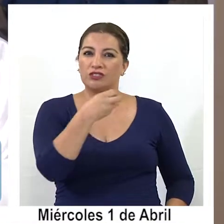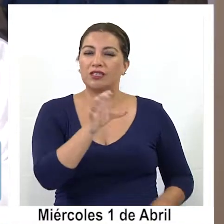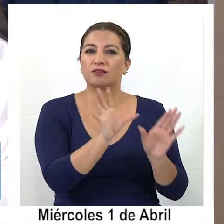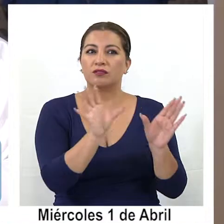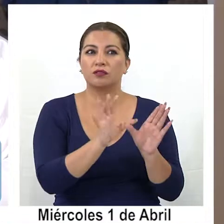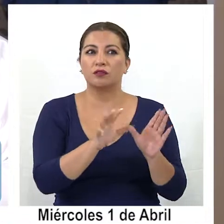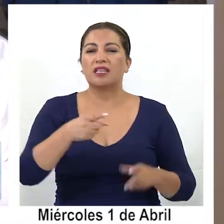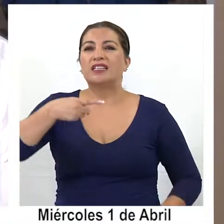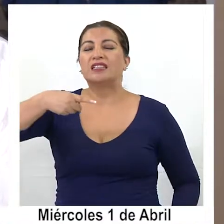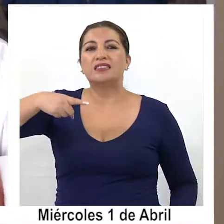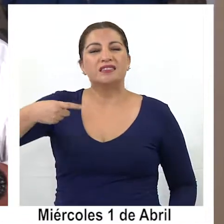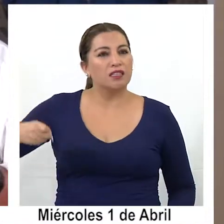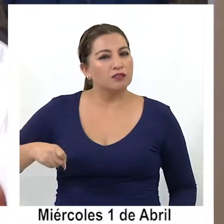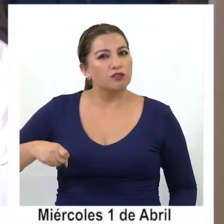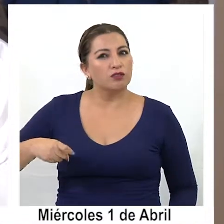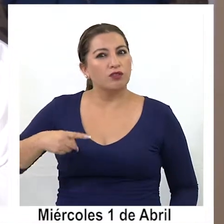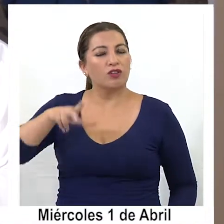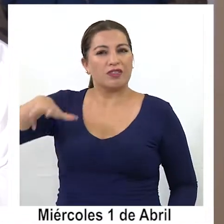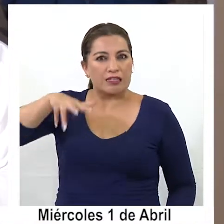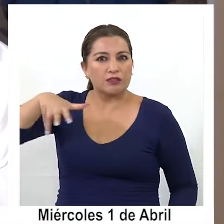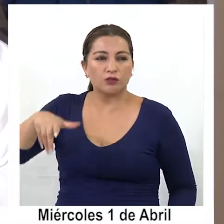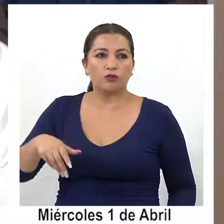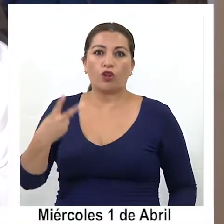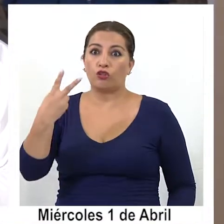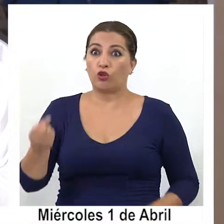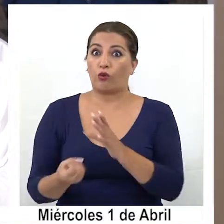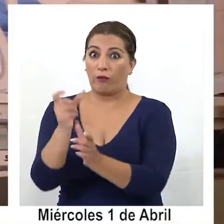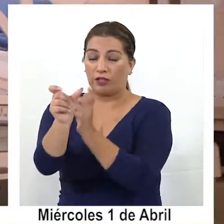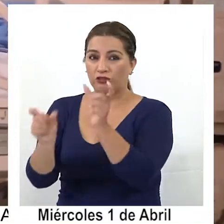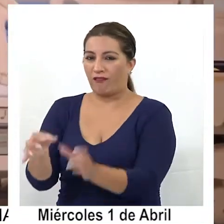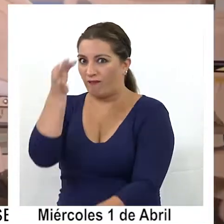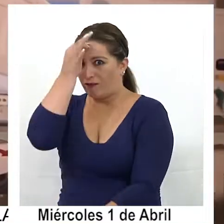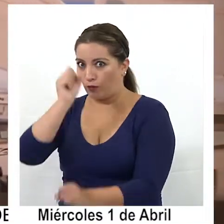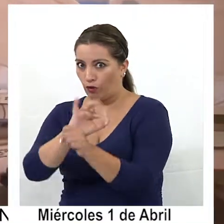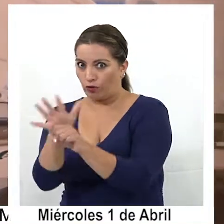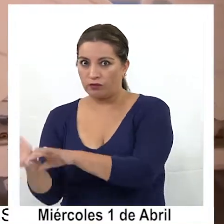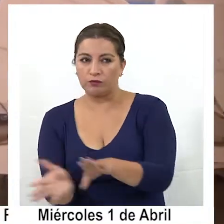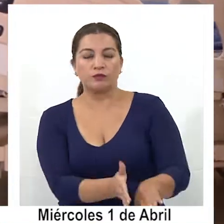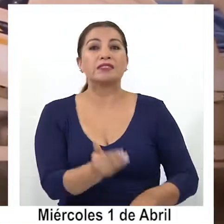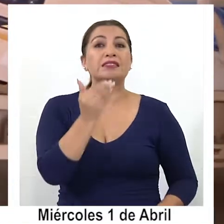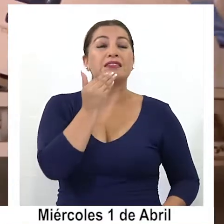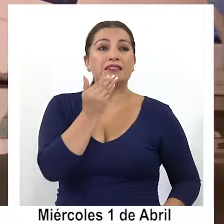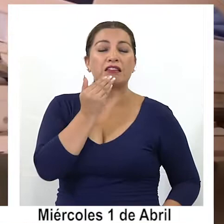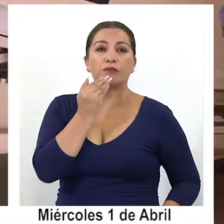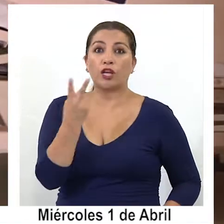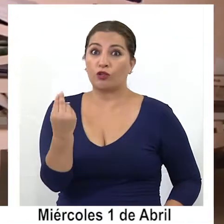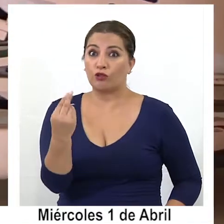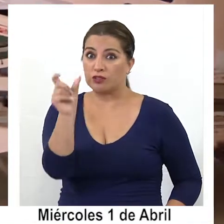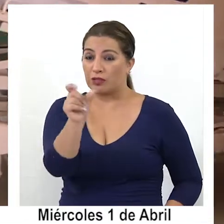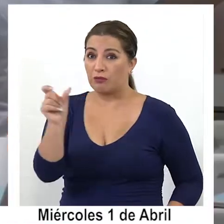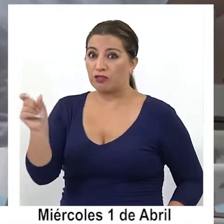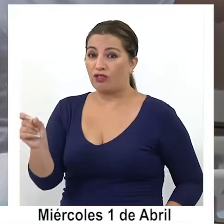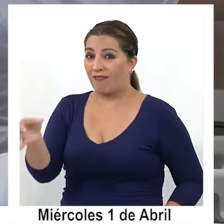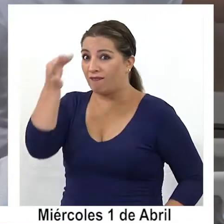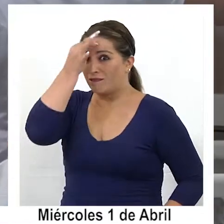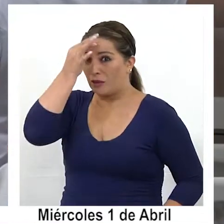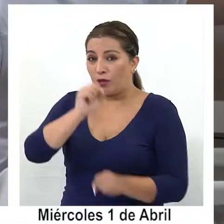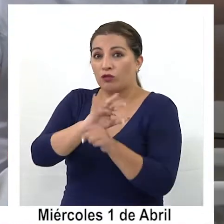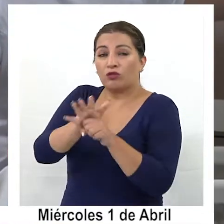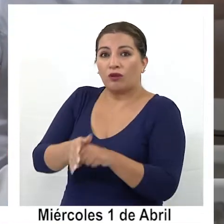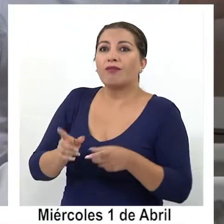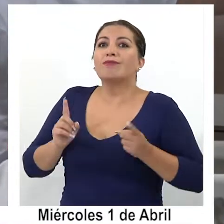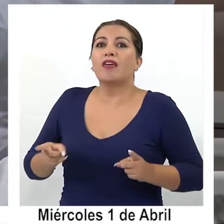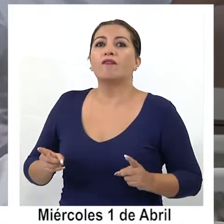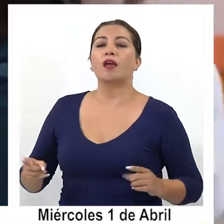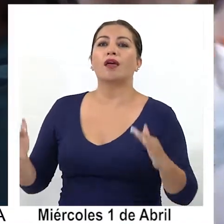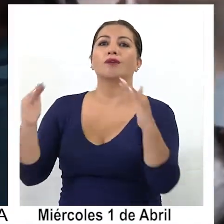119 y son dos nuevos casos en nuestra región contagiados. Incluidas estas 12 personas contagiadas, deben